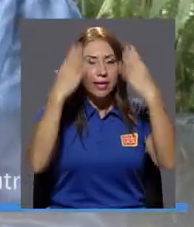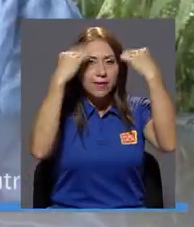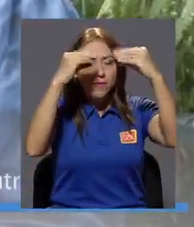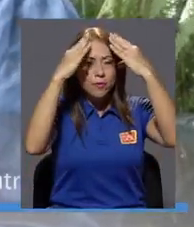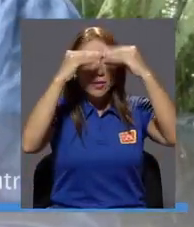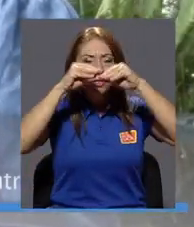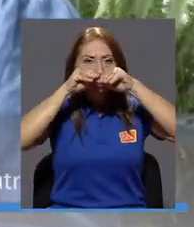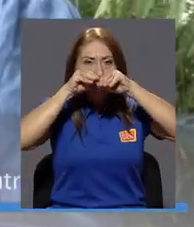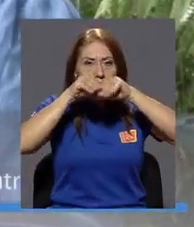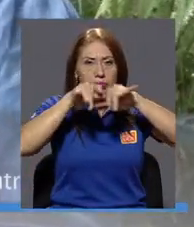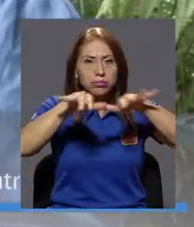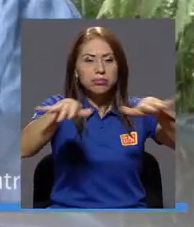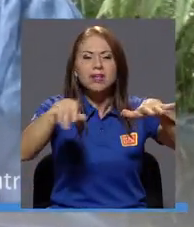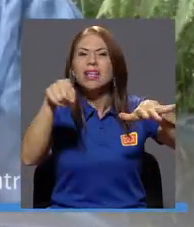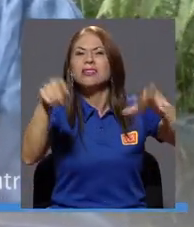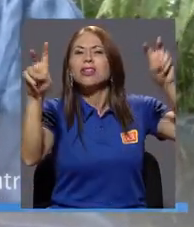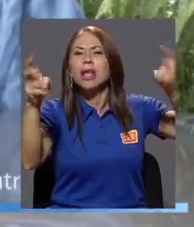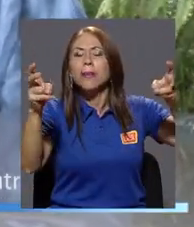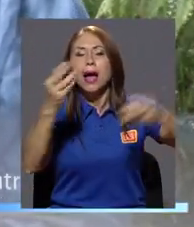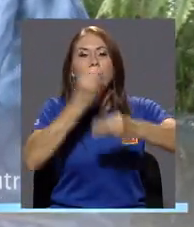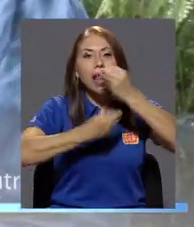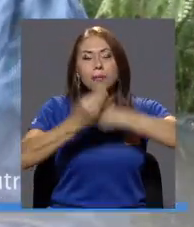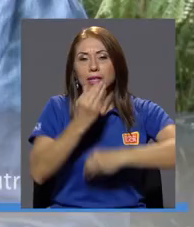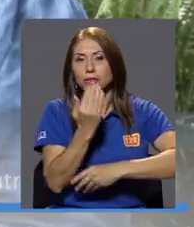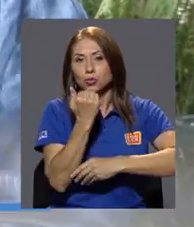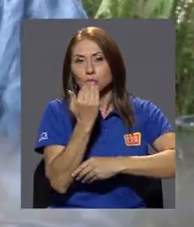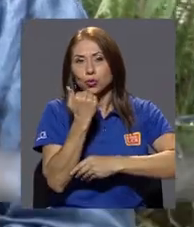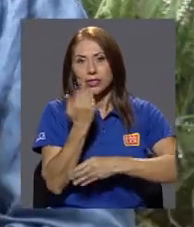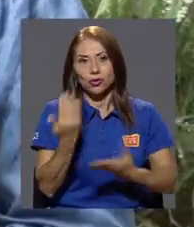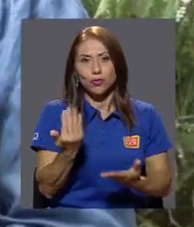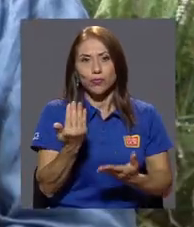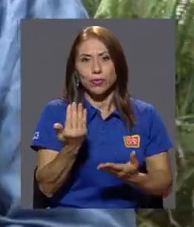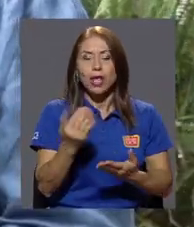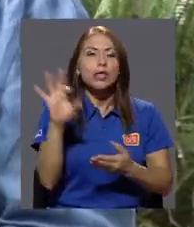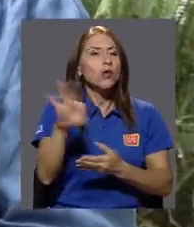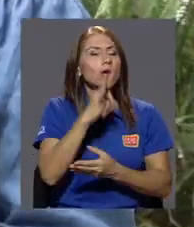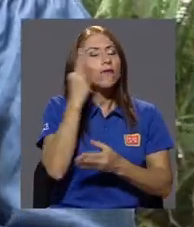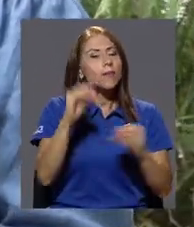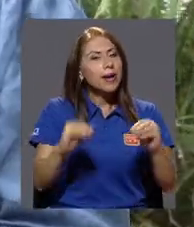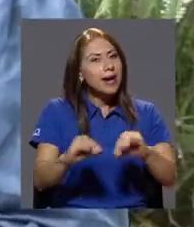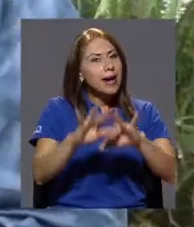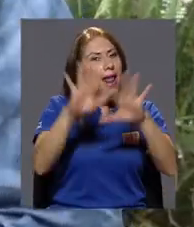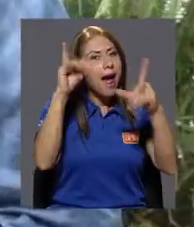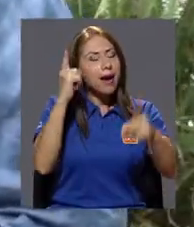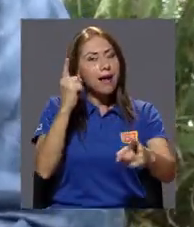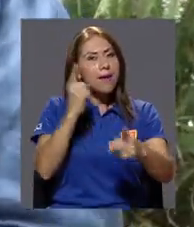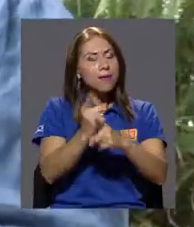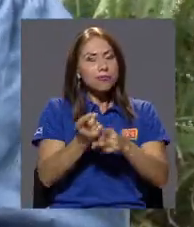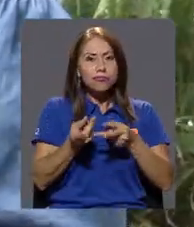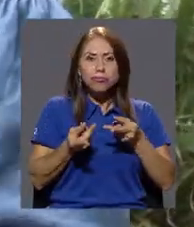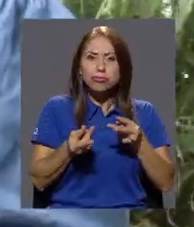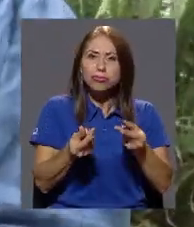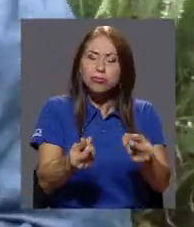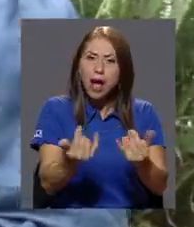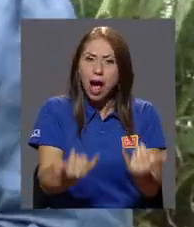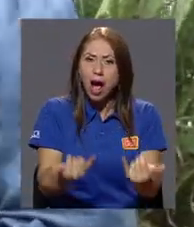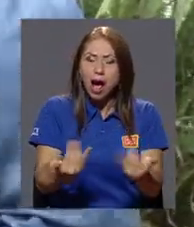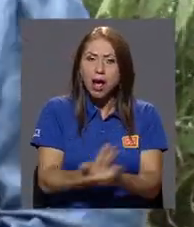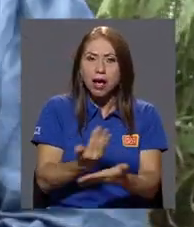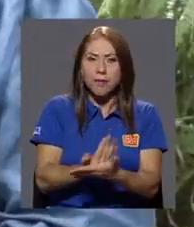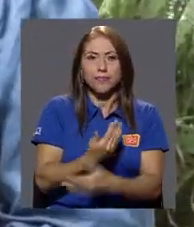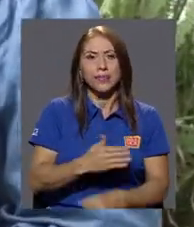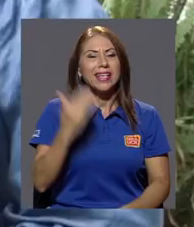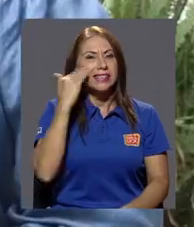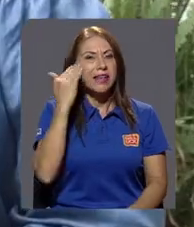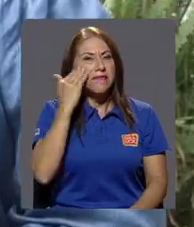de información sobre alimentación y nutrición de una manera veraz, clara, oportuna, actualizada. Sabemos